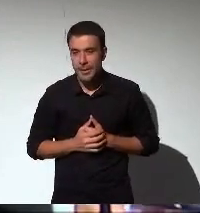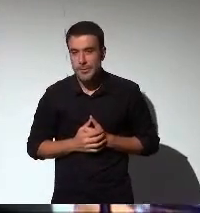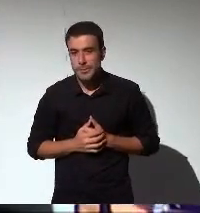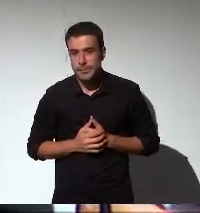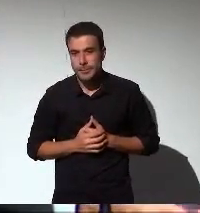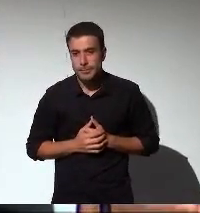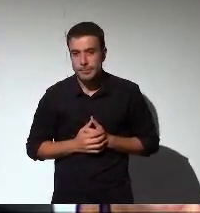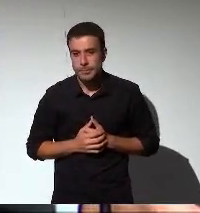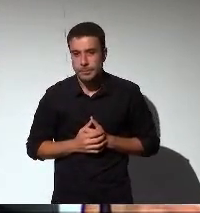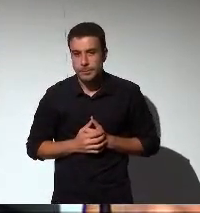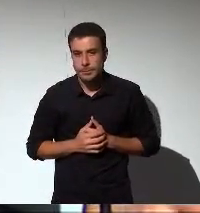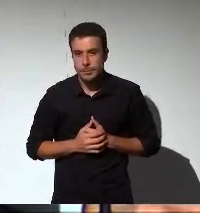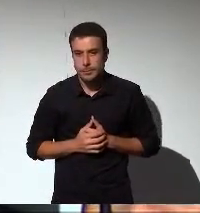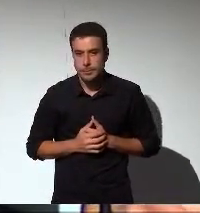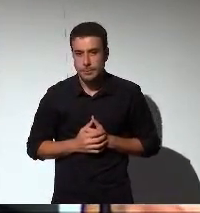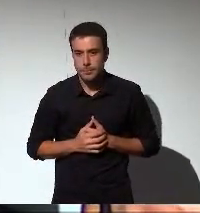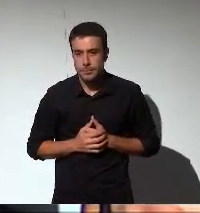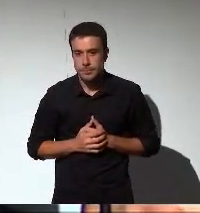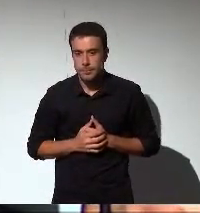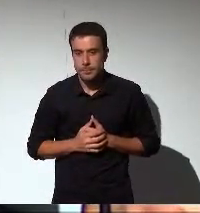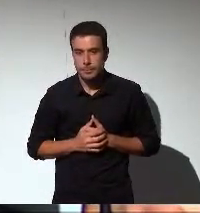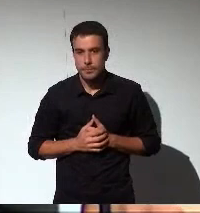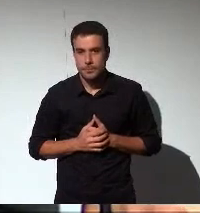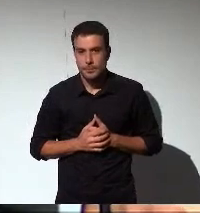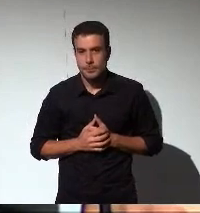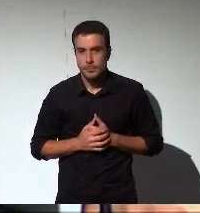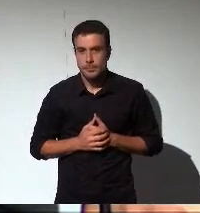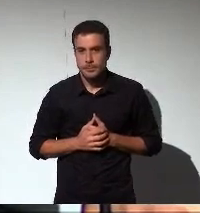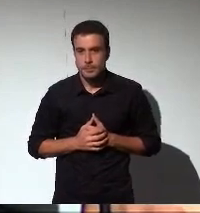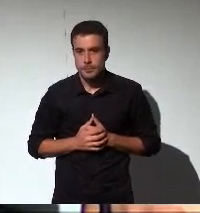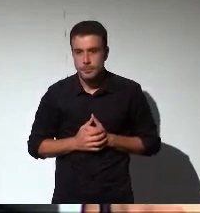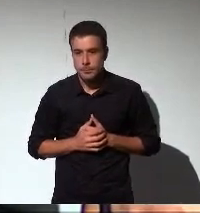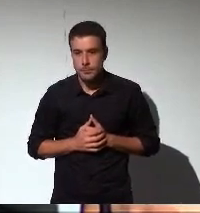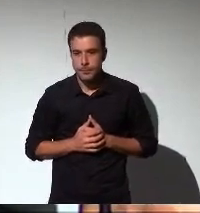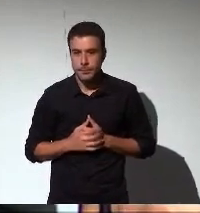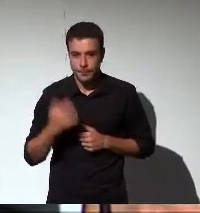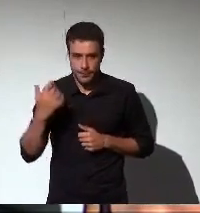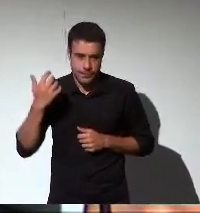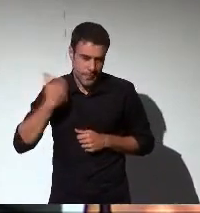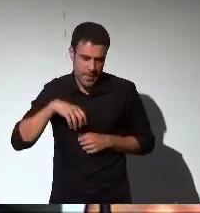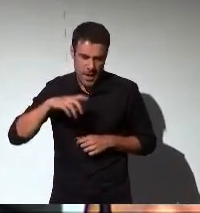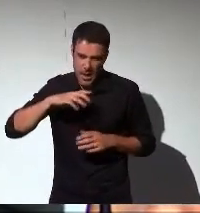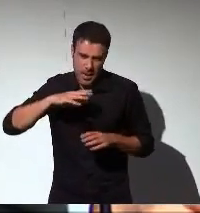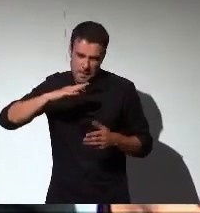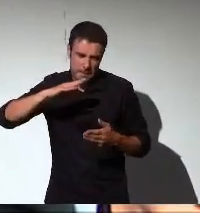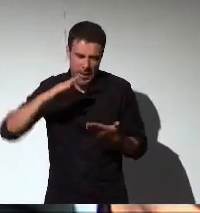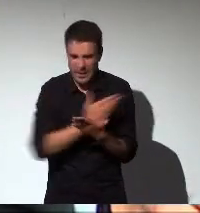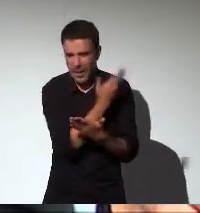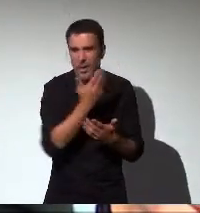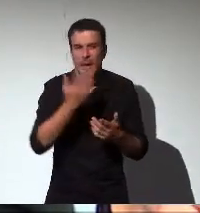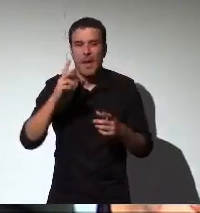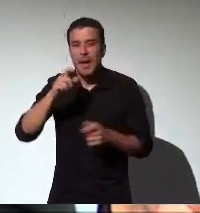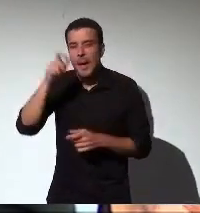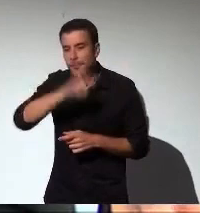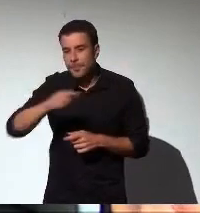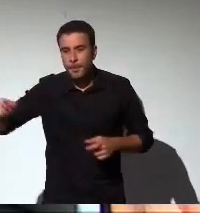Cada vez estamos más cerca de que queda atrás el tiempo donde parecen que los voluntariados ambientales